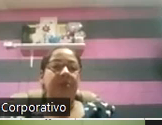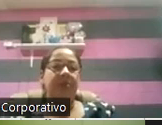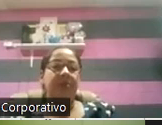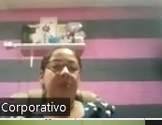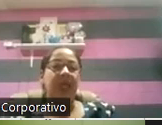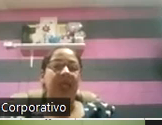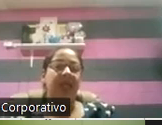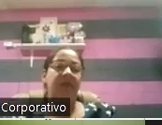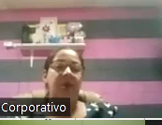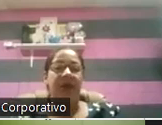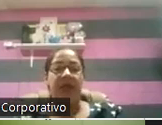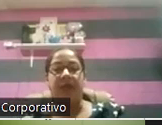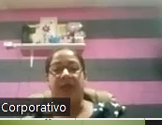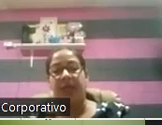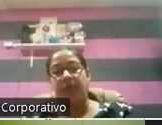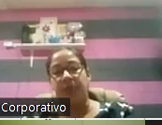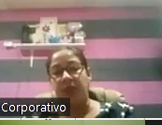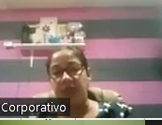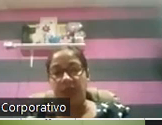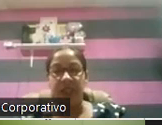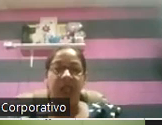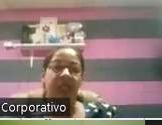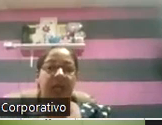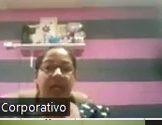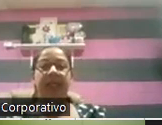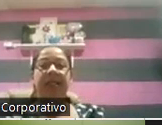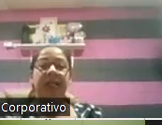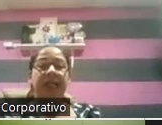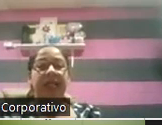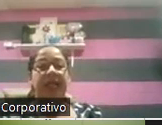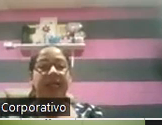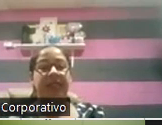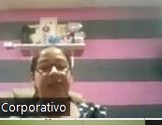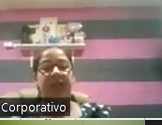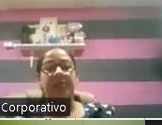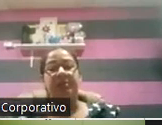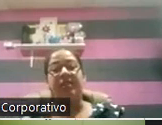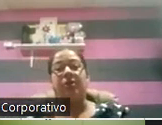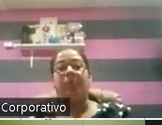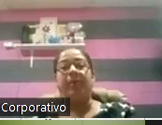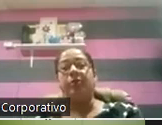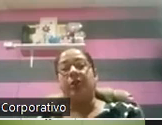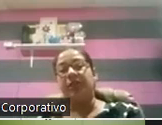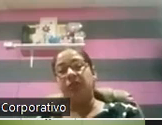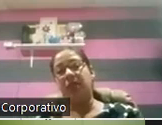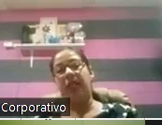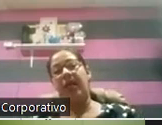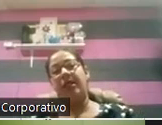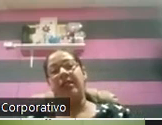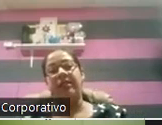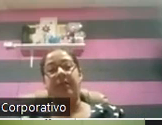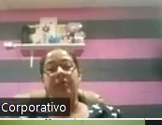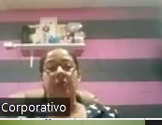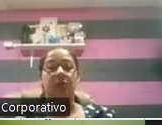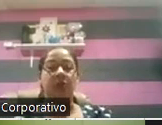parte ayer íbamos a ver el concepto medio se lo dije ayer eh significa optimización para motores de búsqueda